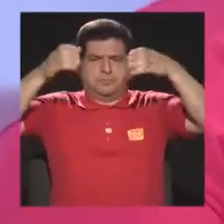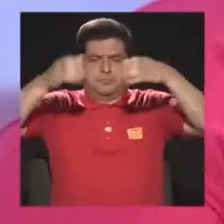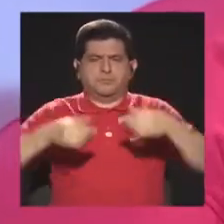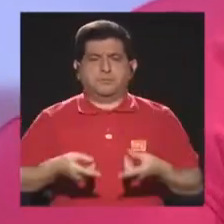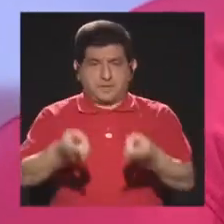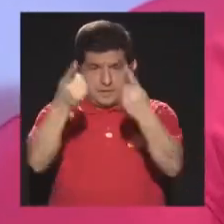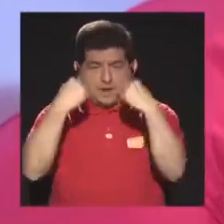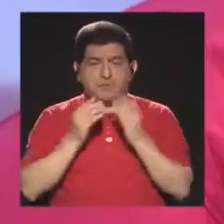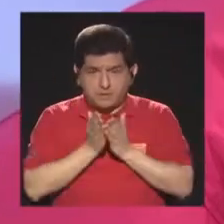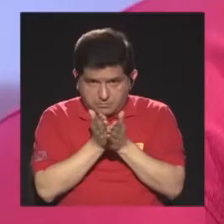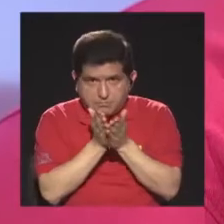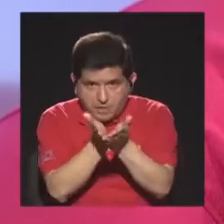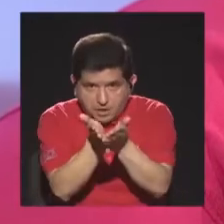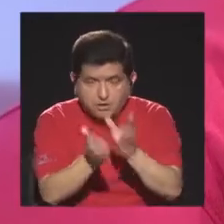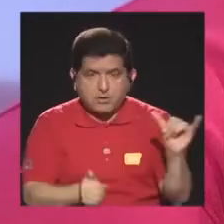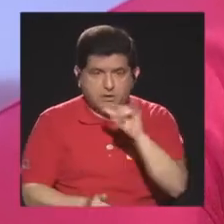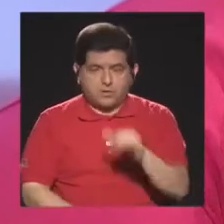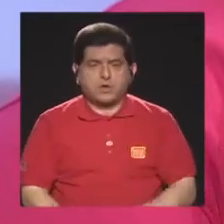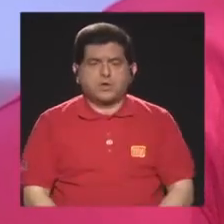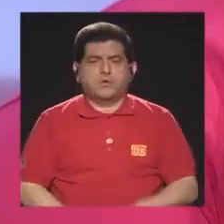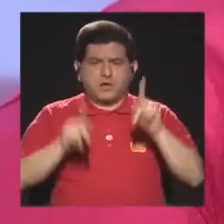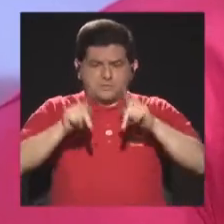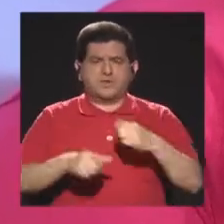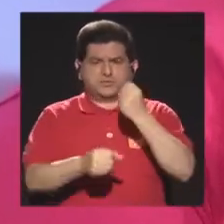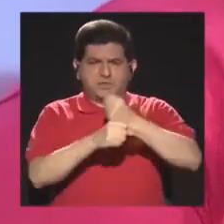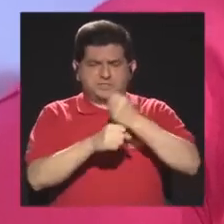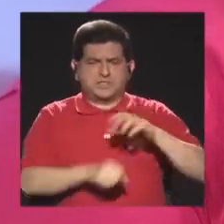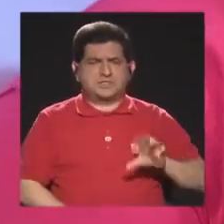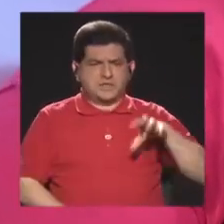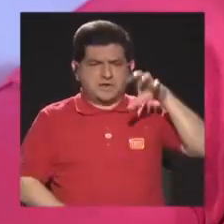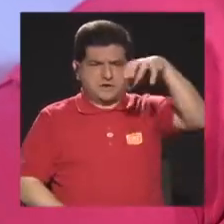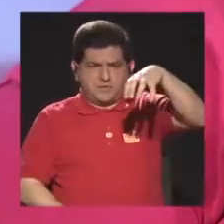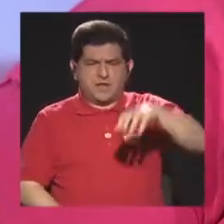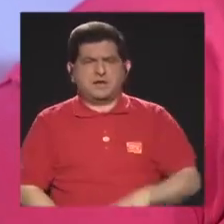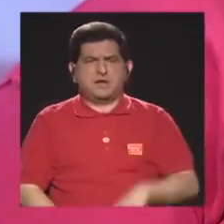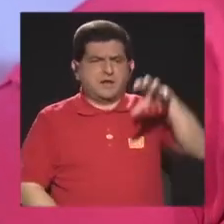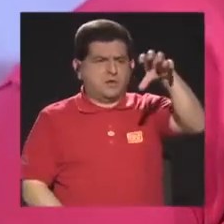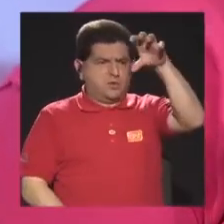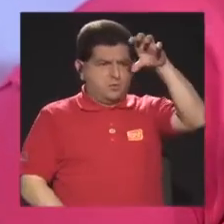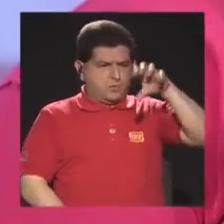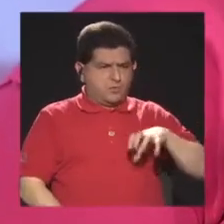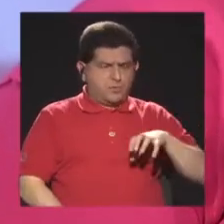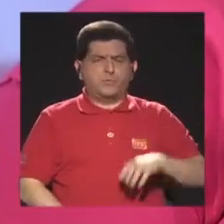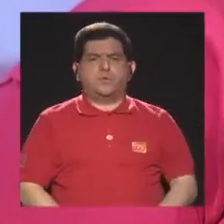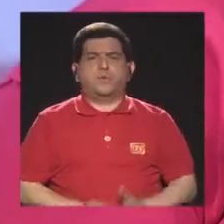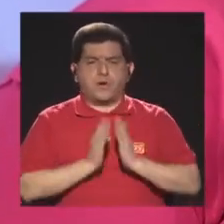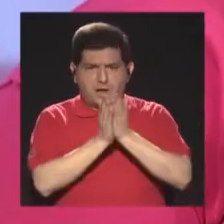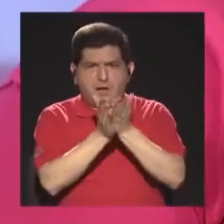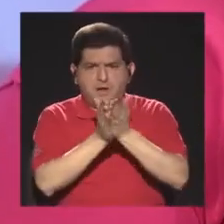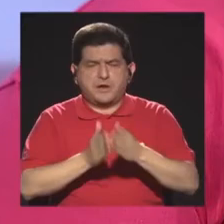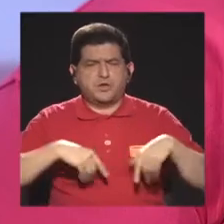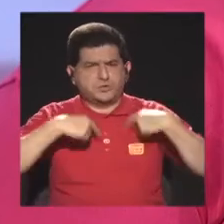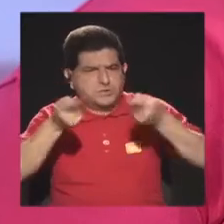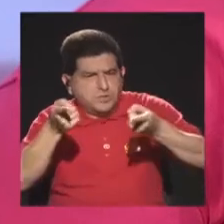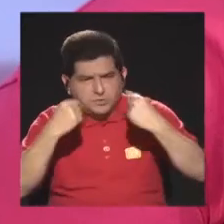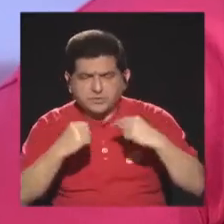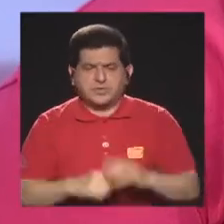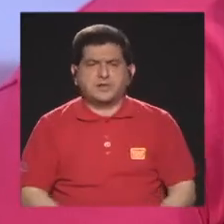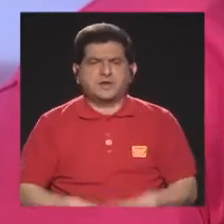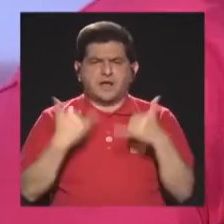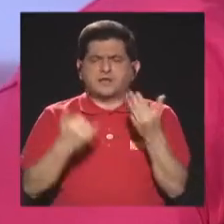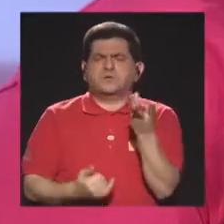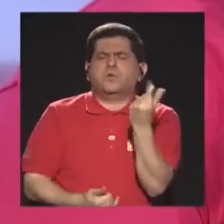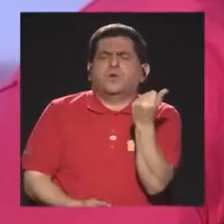de los buques. También las operadoras de montacarga somos las que cargamos y descargamos los buques. ¿Cuántas operadoras hay? Actualmente habemos